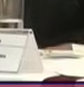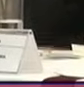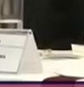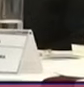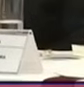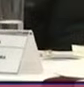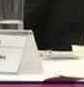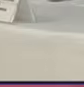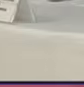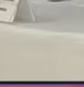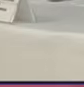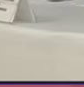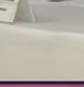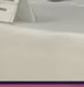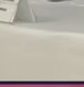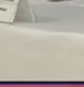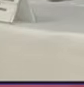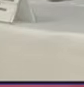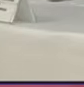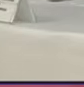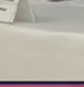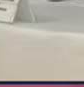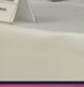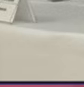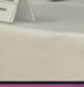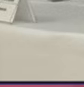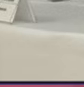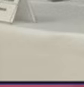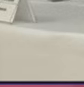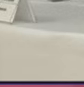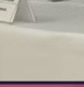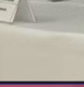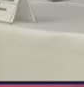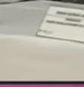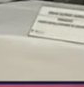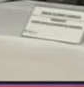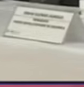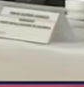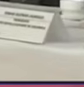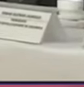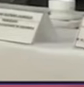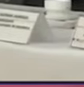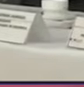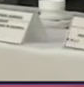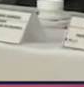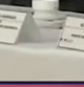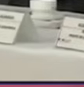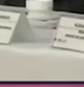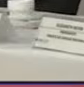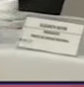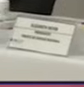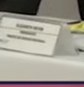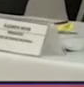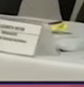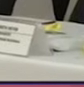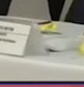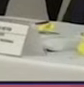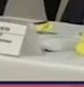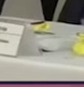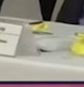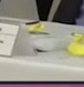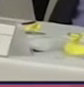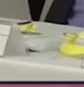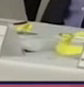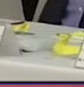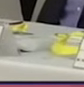validar este documento. Es parte de toda la lucha política que estamos viviendo y de toda la crisis. No salimos aún de la